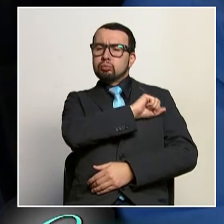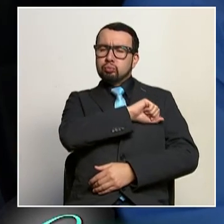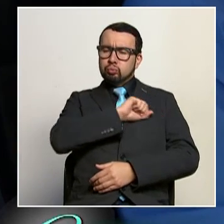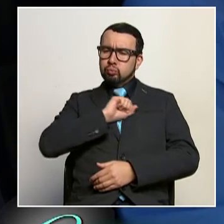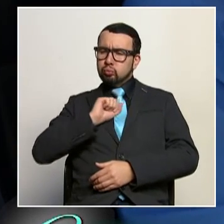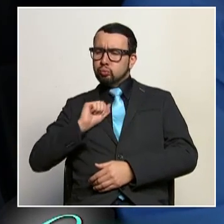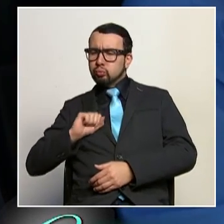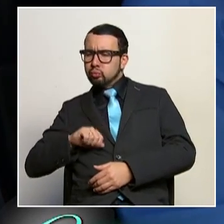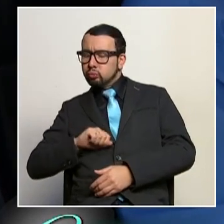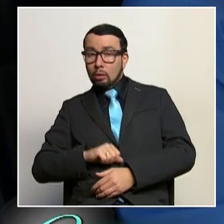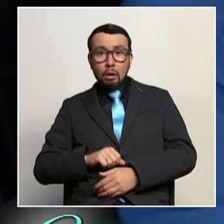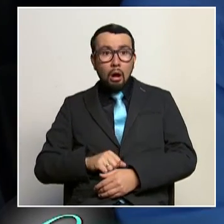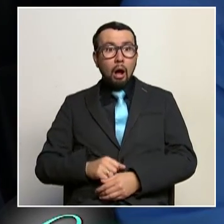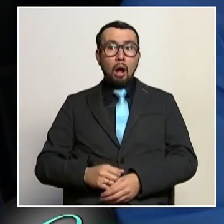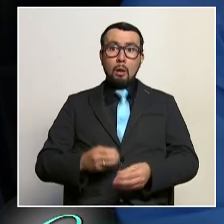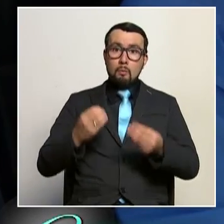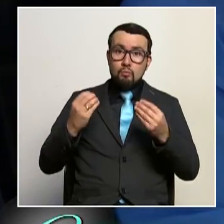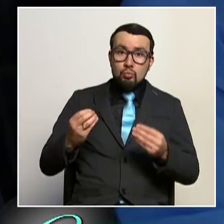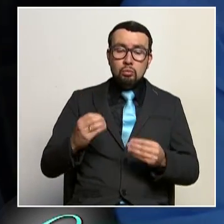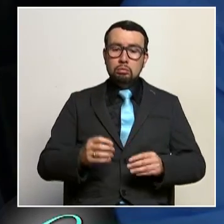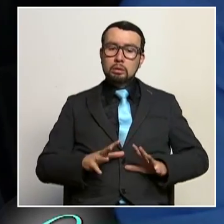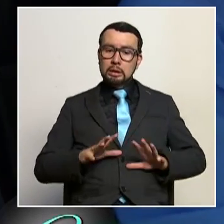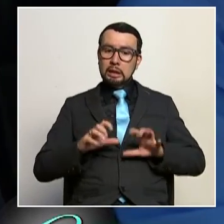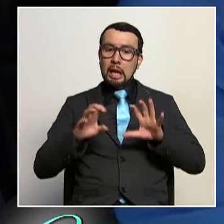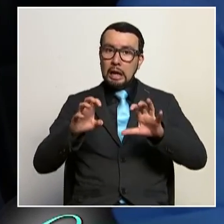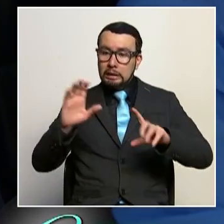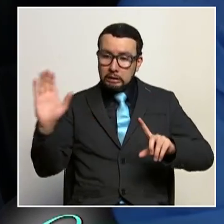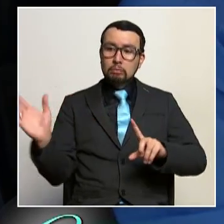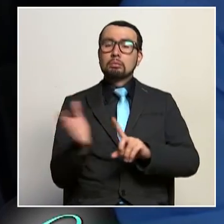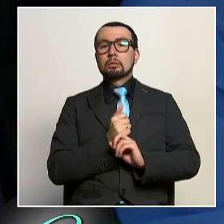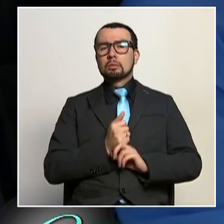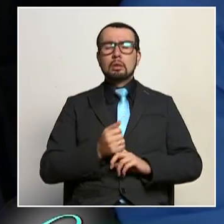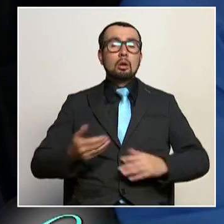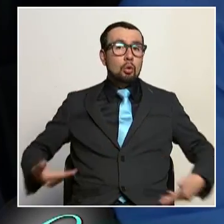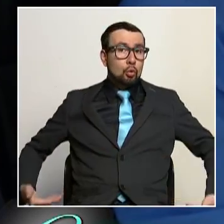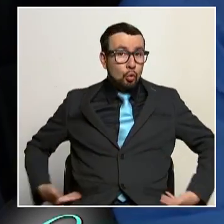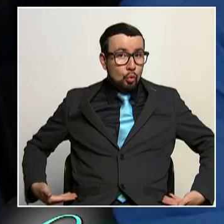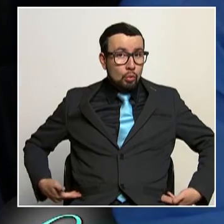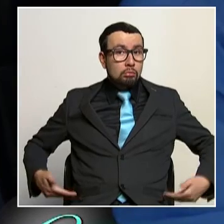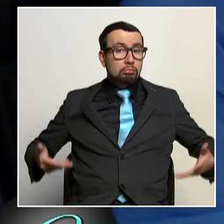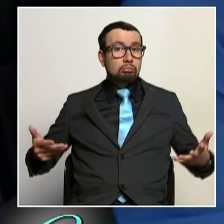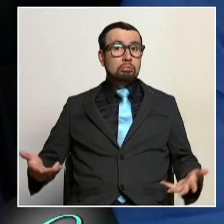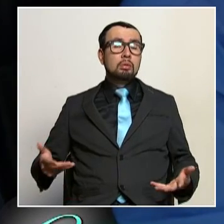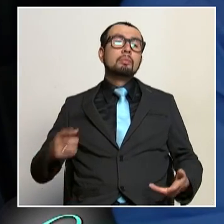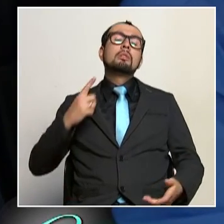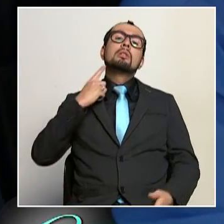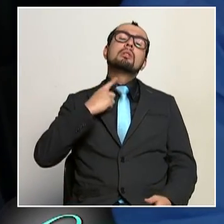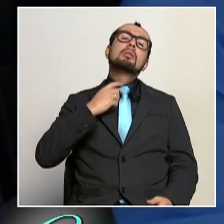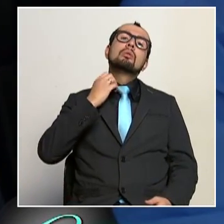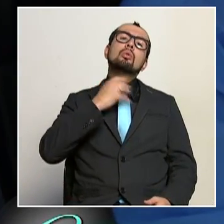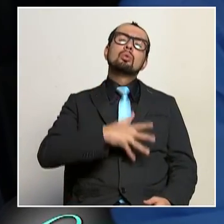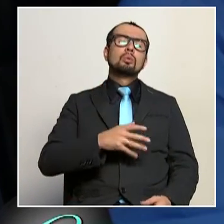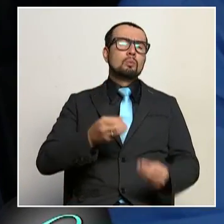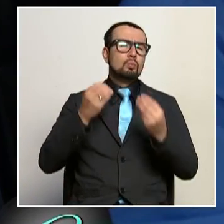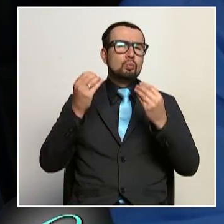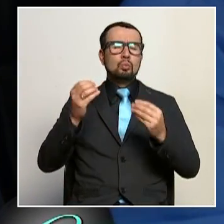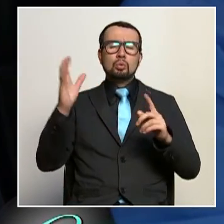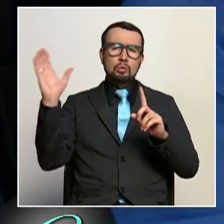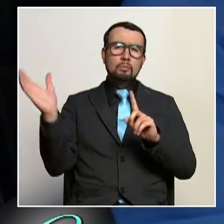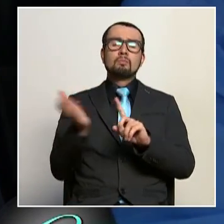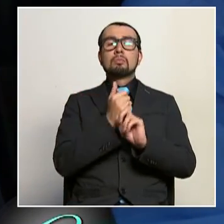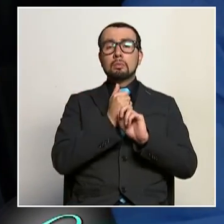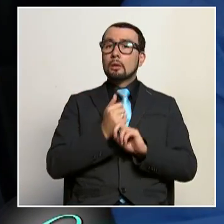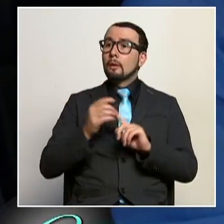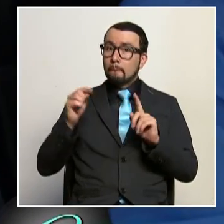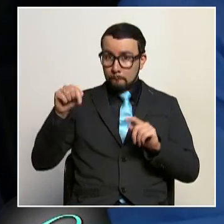pues cánceres en casi todos los órganos. Hemos encontrado cánceres en riñón, hemos encontrado en tiroides con mucha frecuencia. Aquí mismo incluso